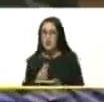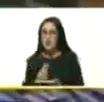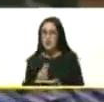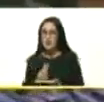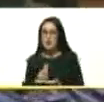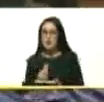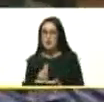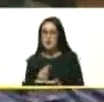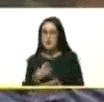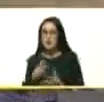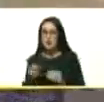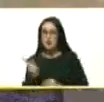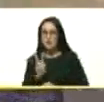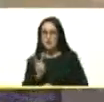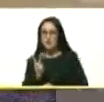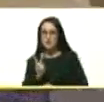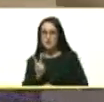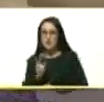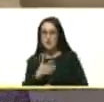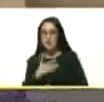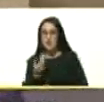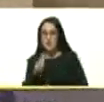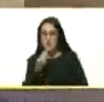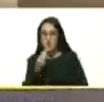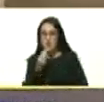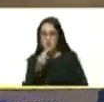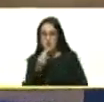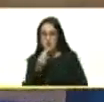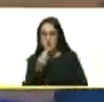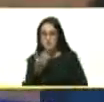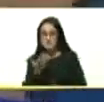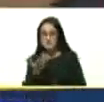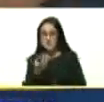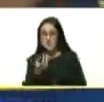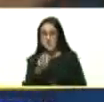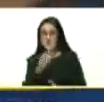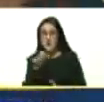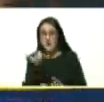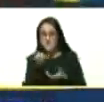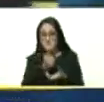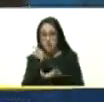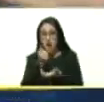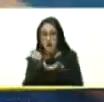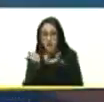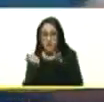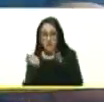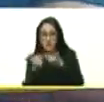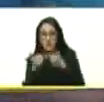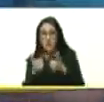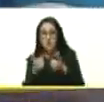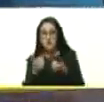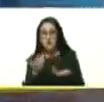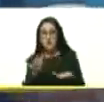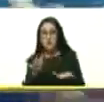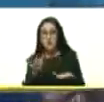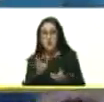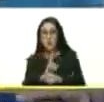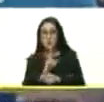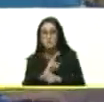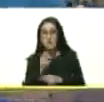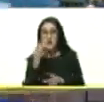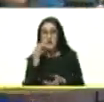monaguenses, de los venezolanos. Si usted quiere comerse, presidente, un buen perro caliente, no puede faltar la mostaza